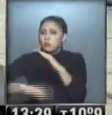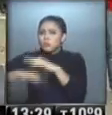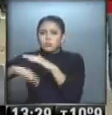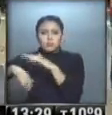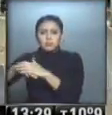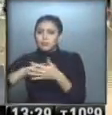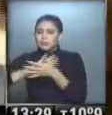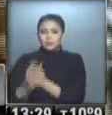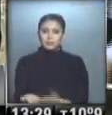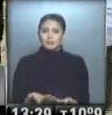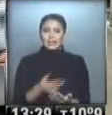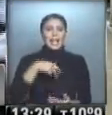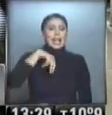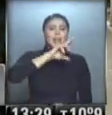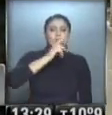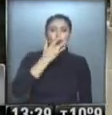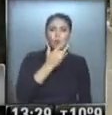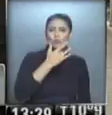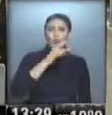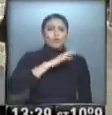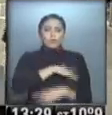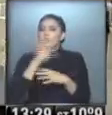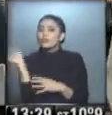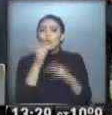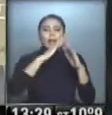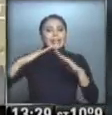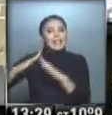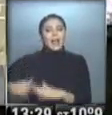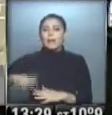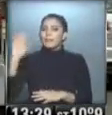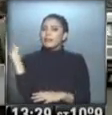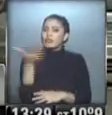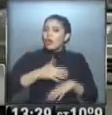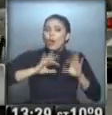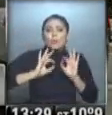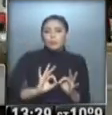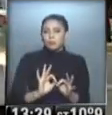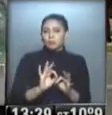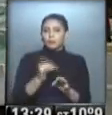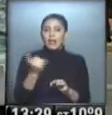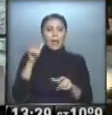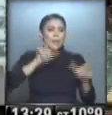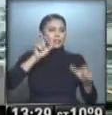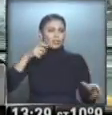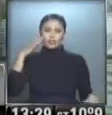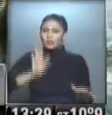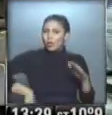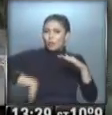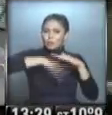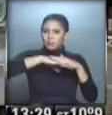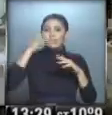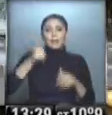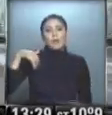2s 3 cu c estrellas los camping todo tipo de alojamiento en la provincia de Mendoza con mucho movimiento con los